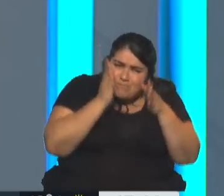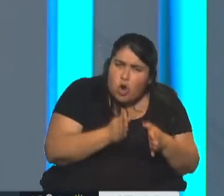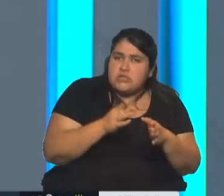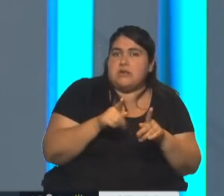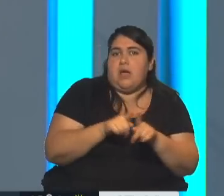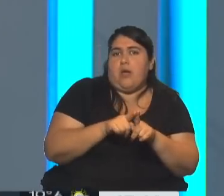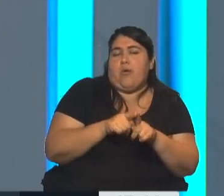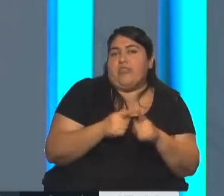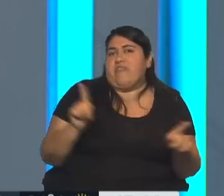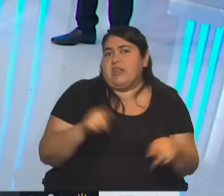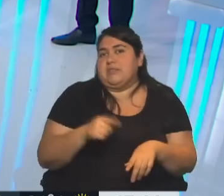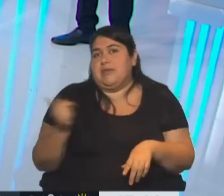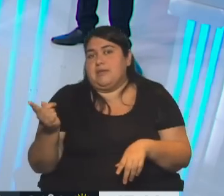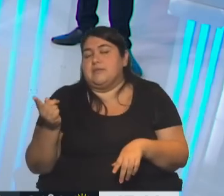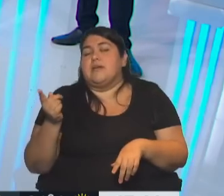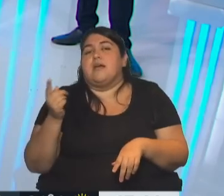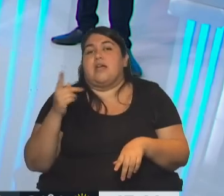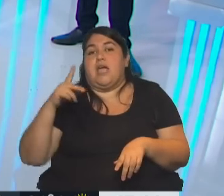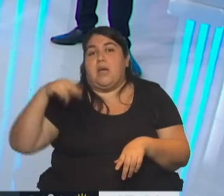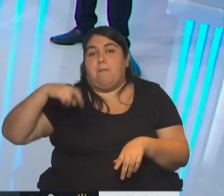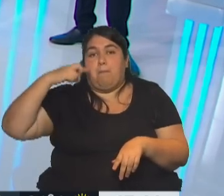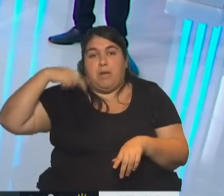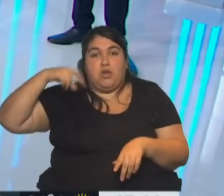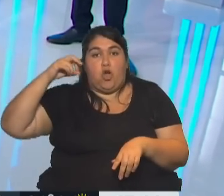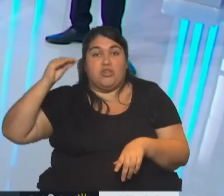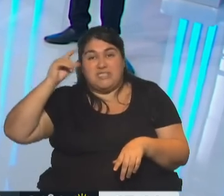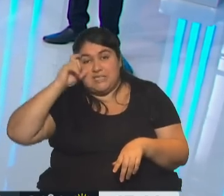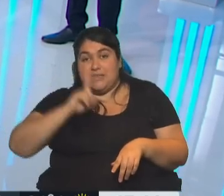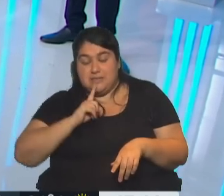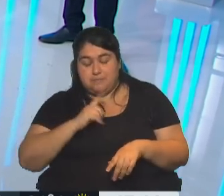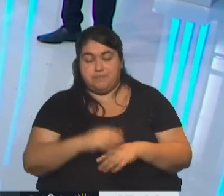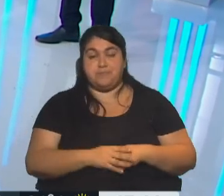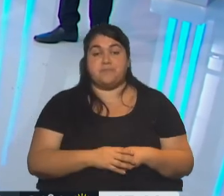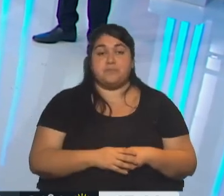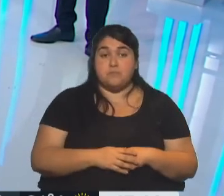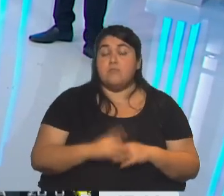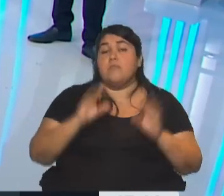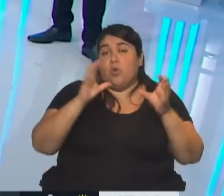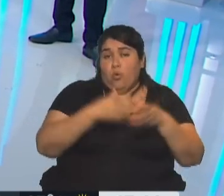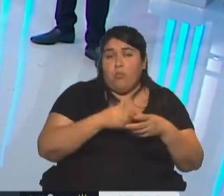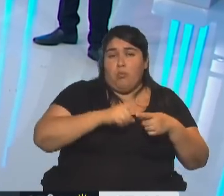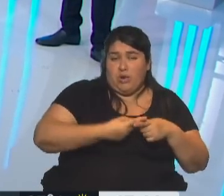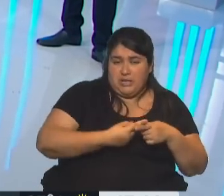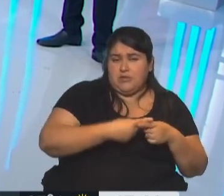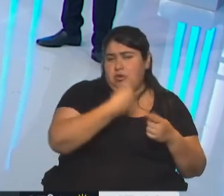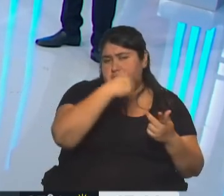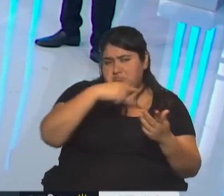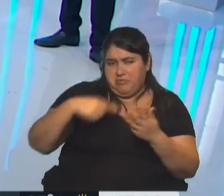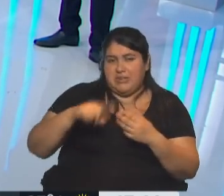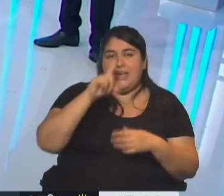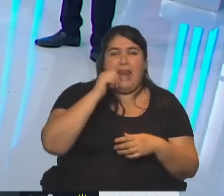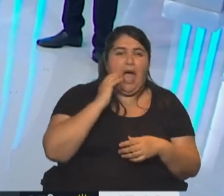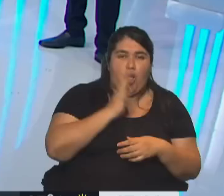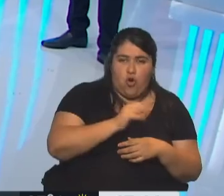de Pinochet. Hubo un costo importante en la división de los partidos del progresismo, del amplio universo, con Ricardo Lagos